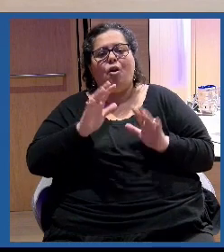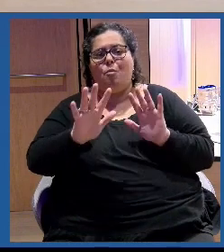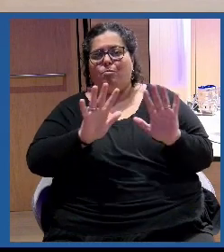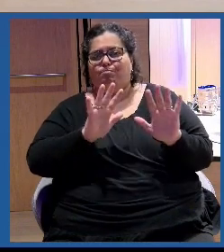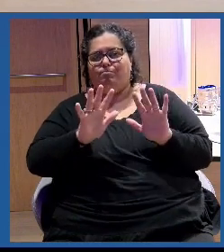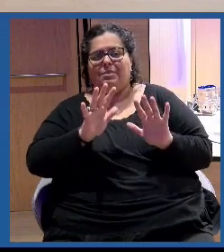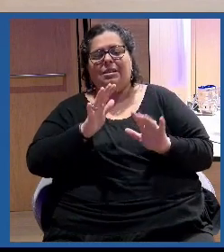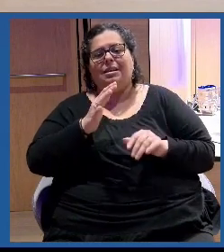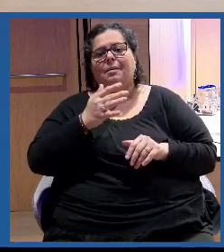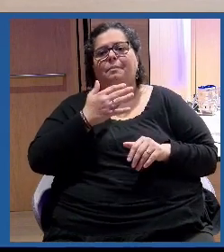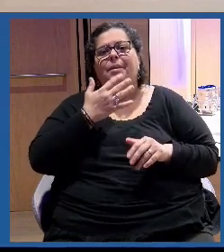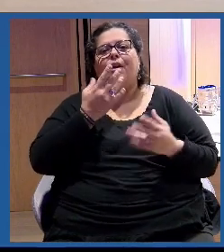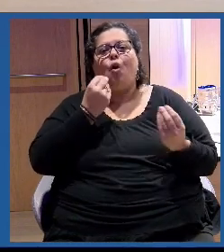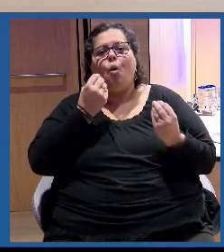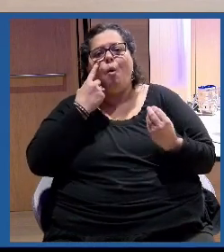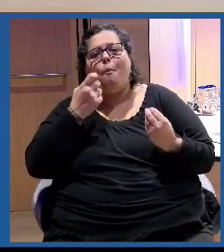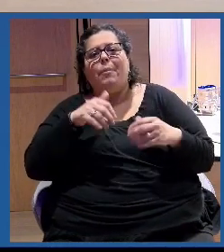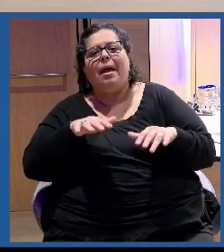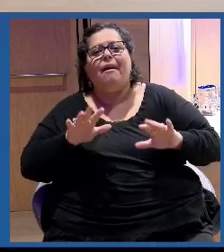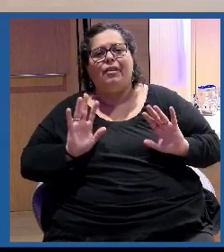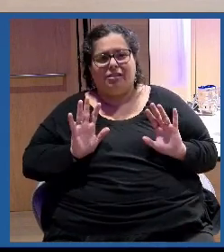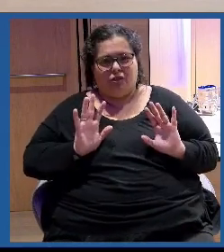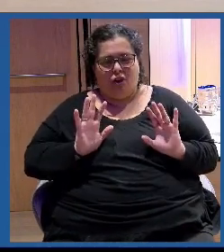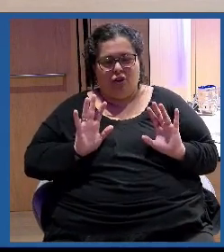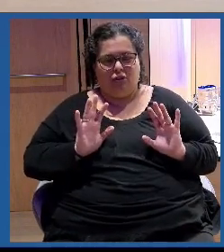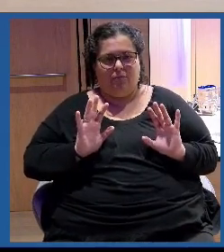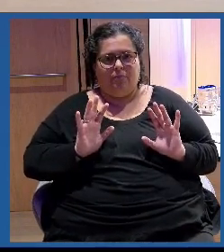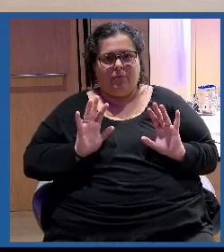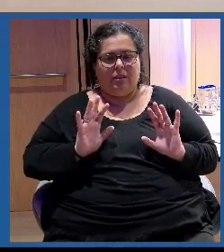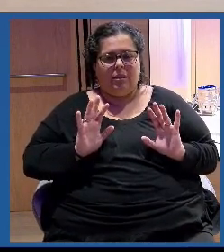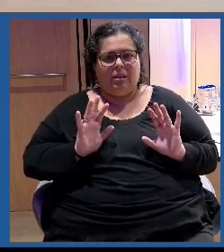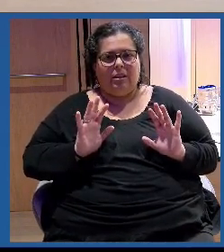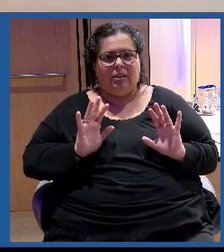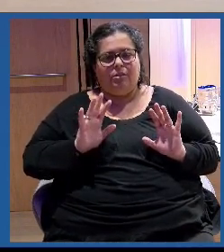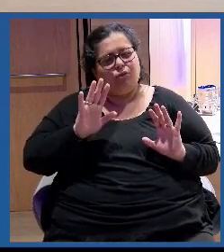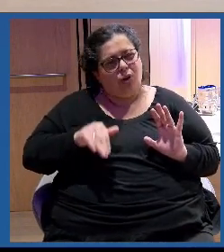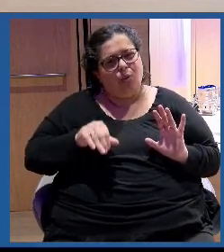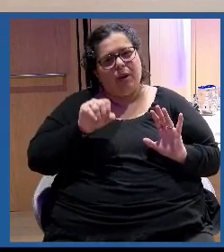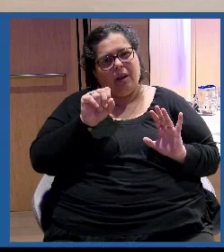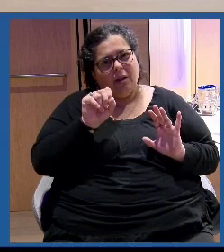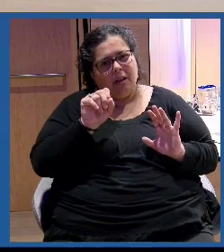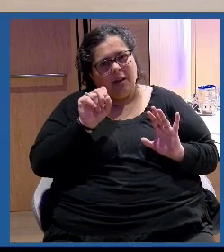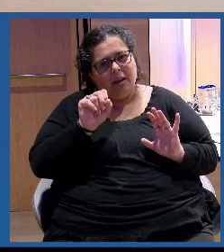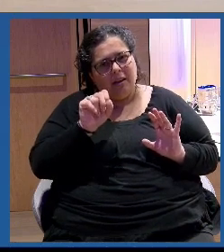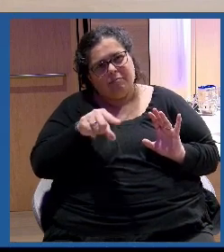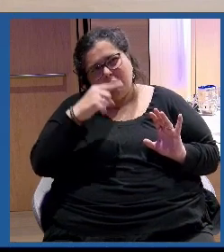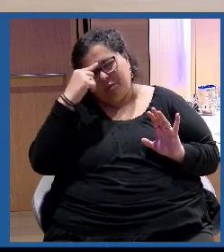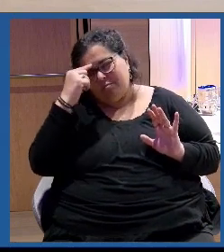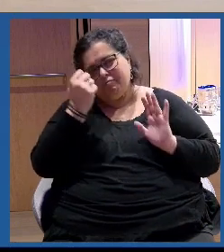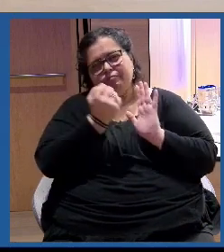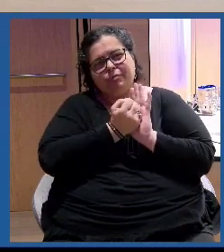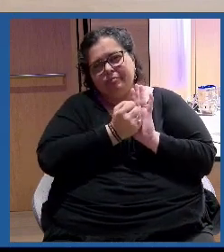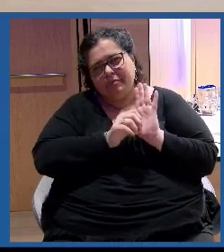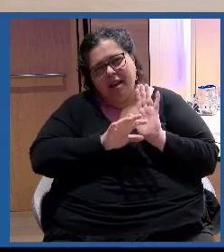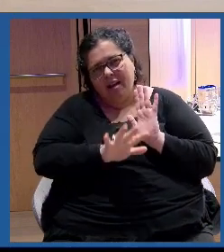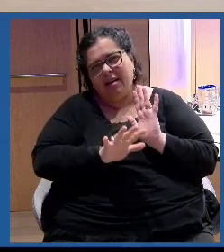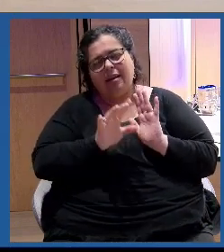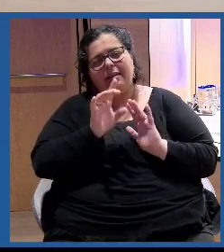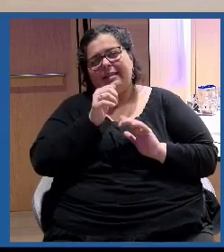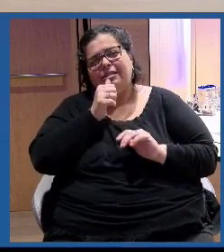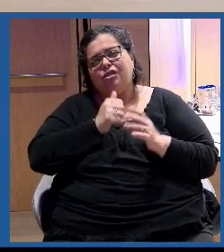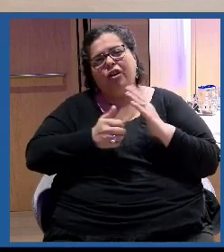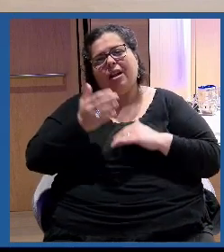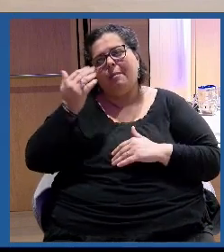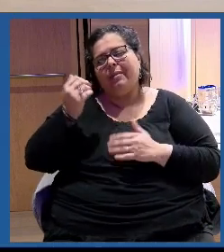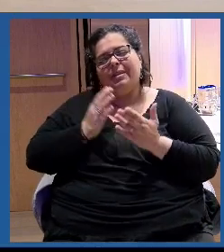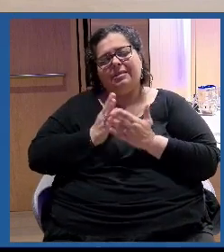interacción y quizás de prevención en el marco de esos estereotipos. Entonces, como históricamente y como aún me están diciendo quién